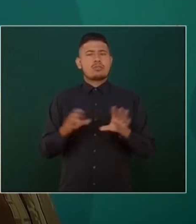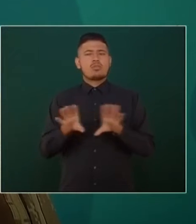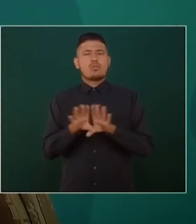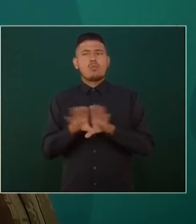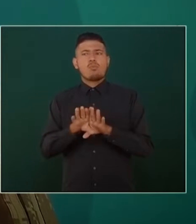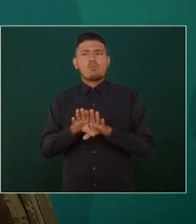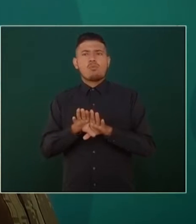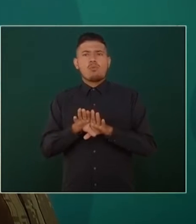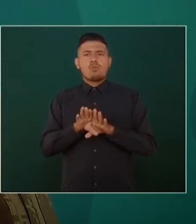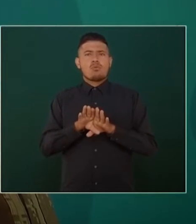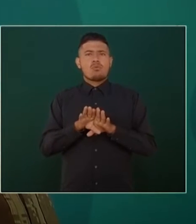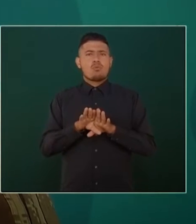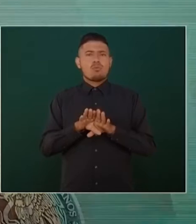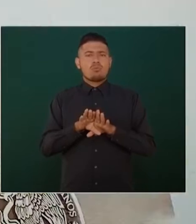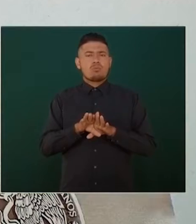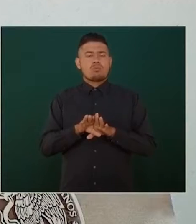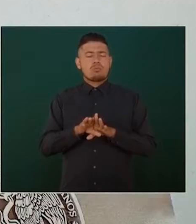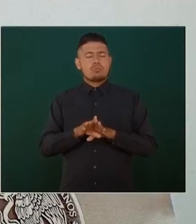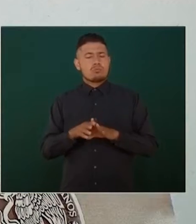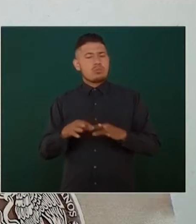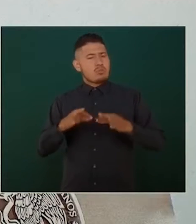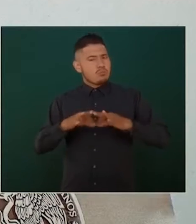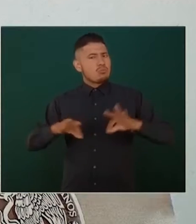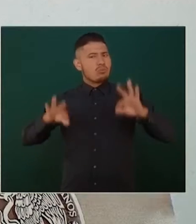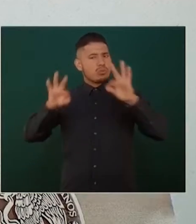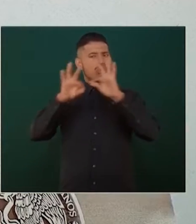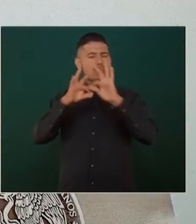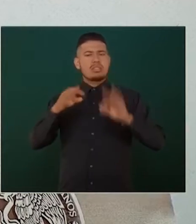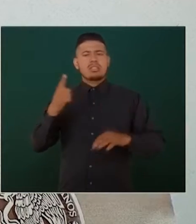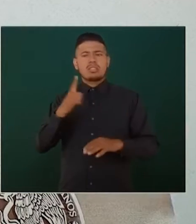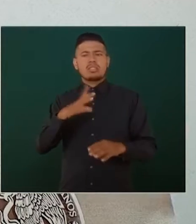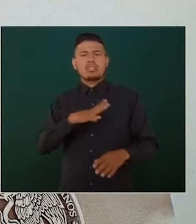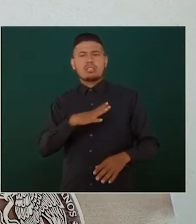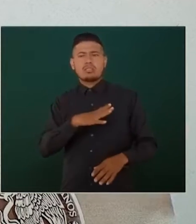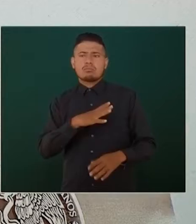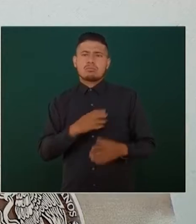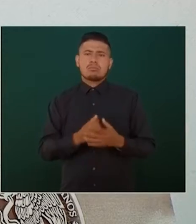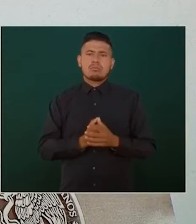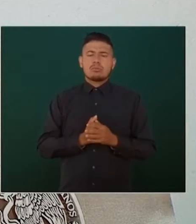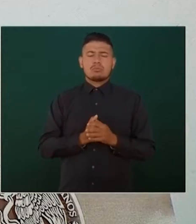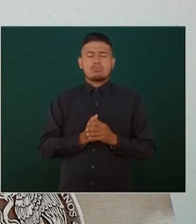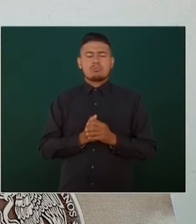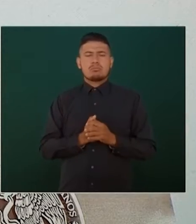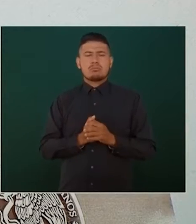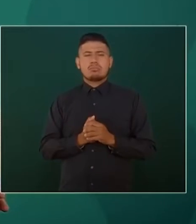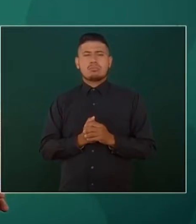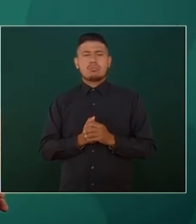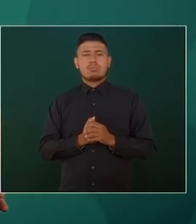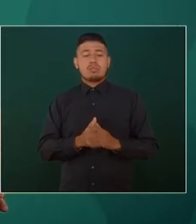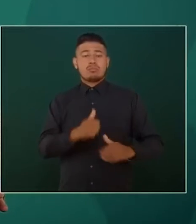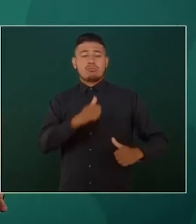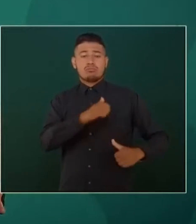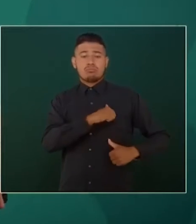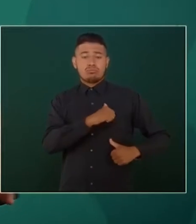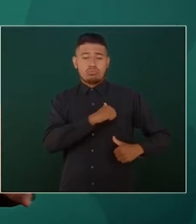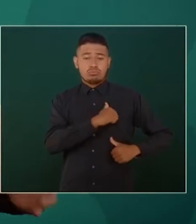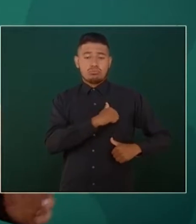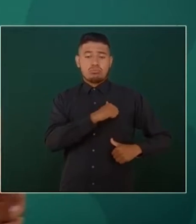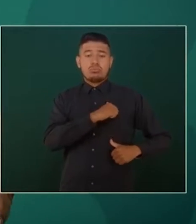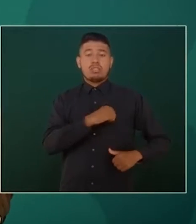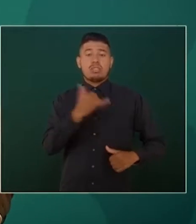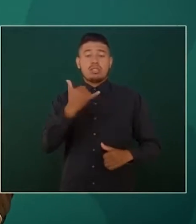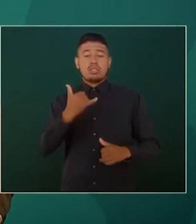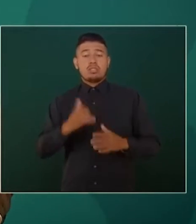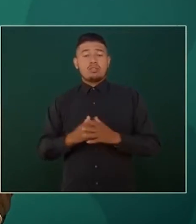Empleamos una parte sumamente importante que tenemos en lo que es Ejército y Fuerza Aérea, que es nuestro